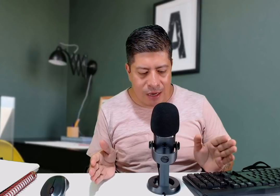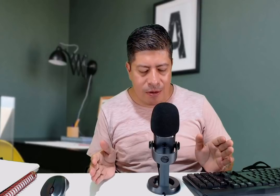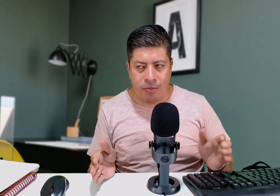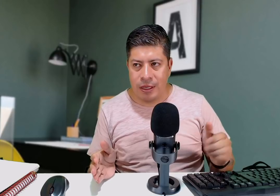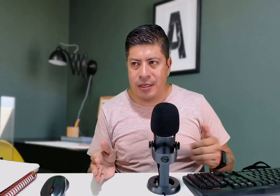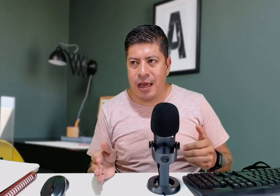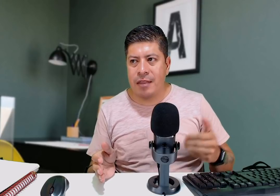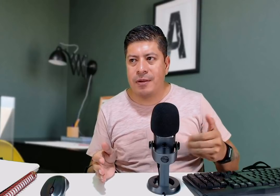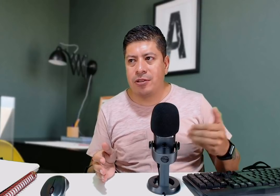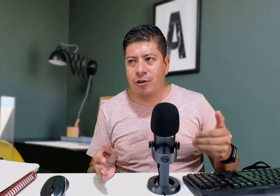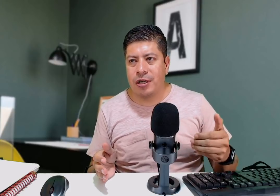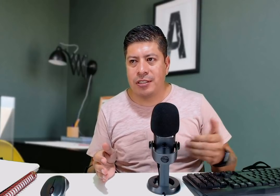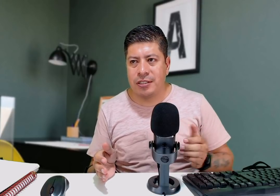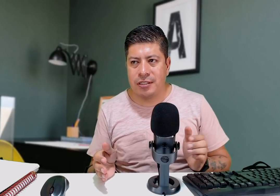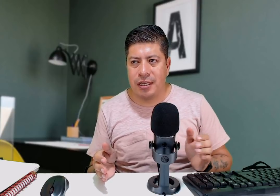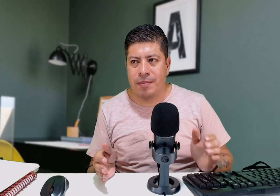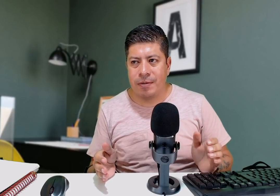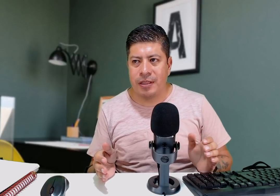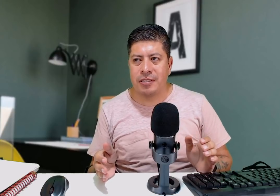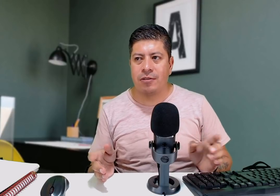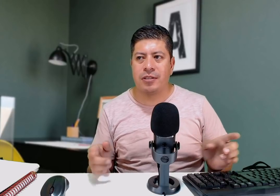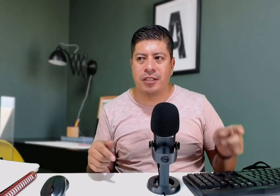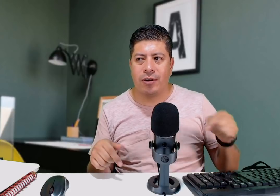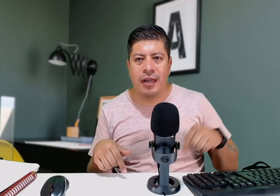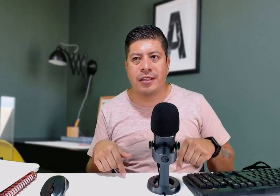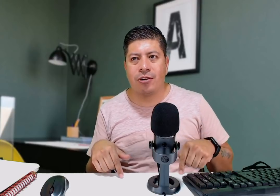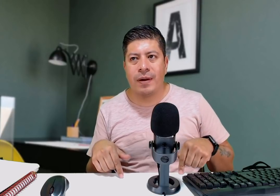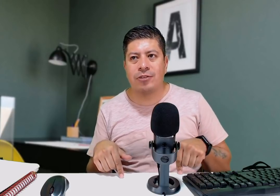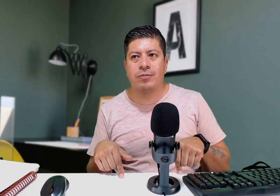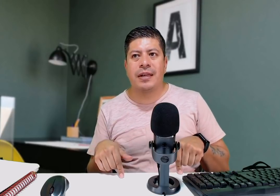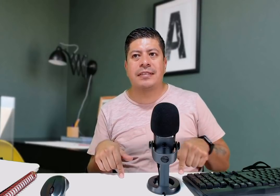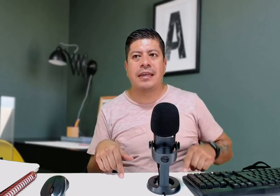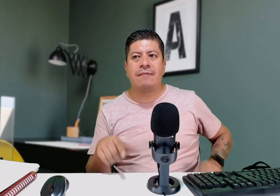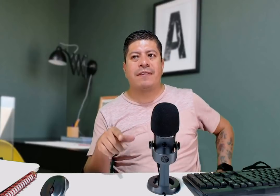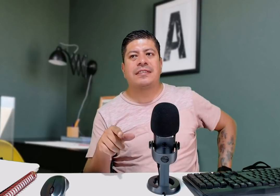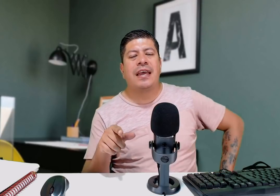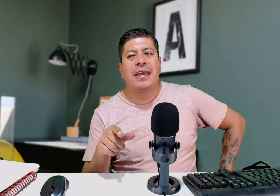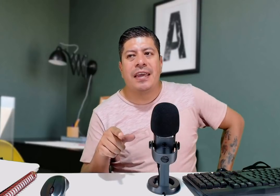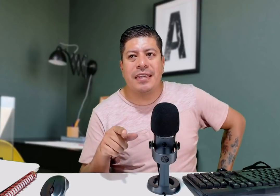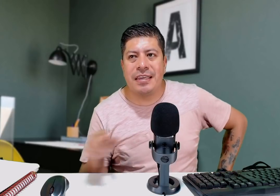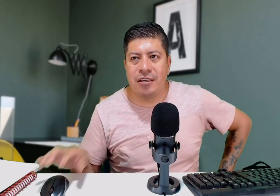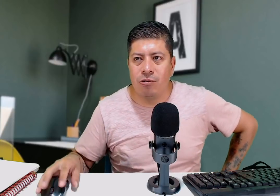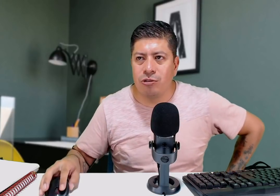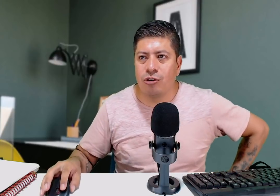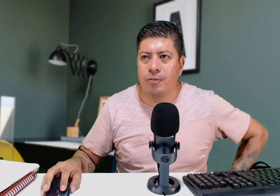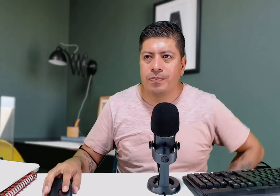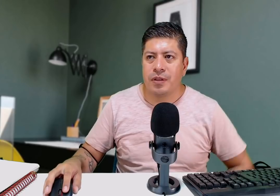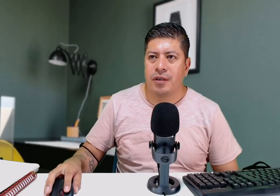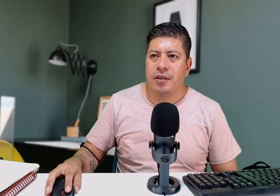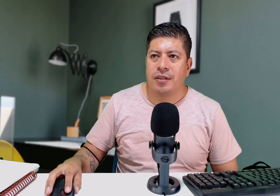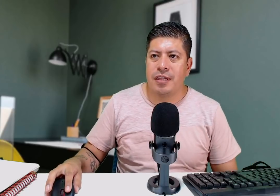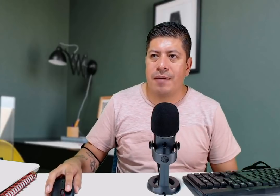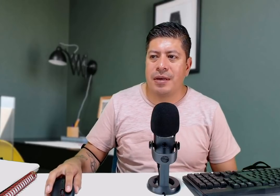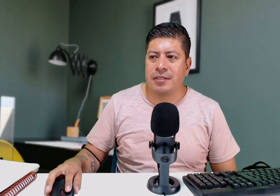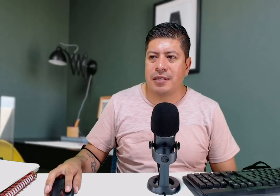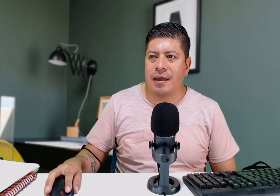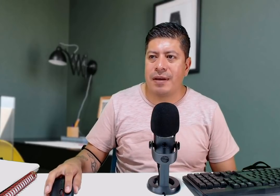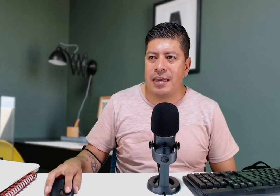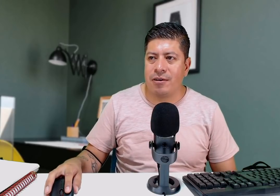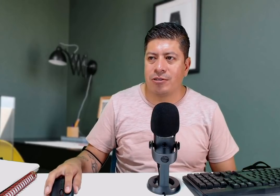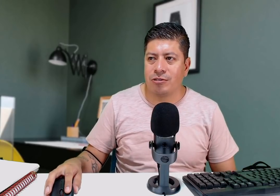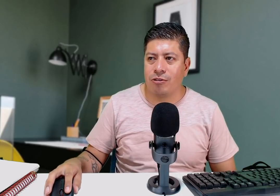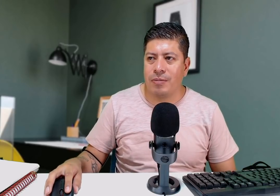sheinbaum ya advirtió que si se sigue privatizando el sector eléctrico van a subir las tarifas incluso damas